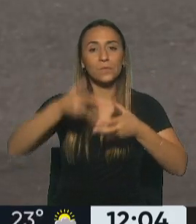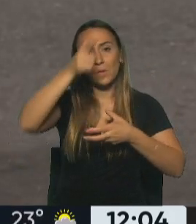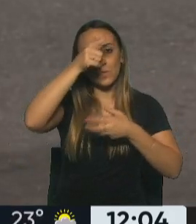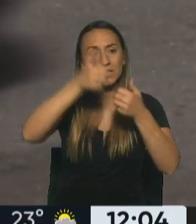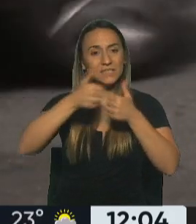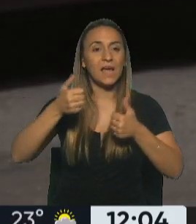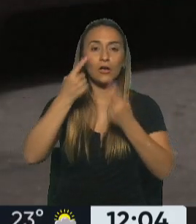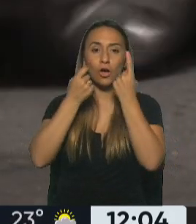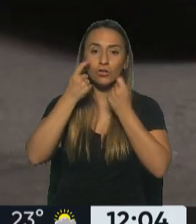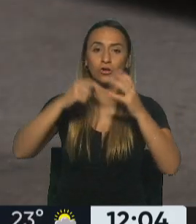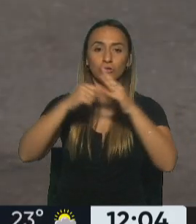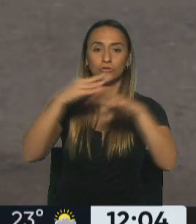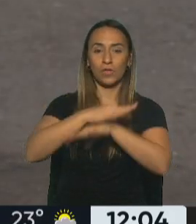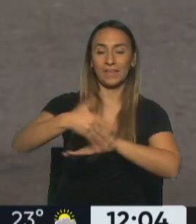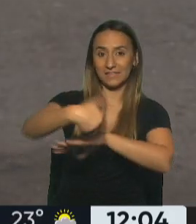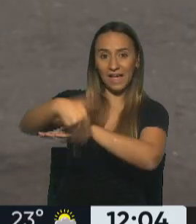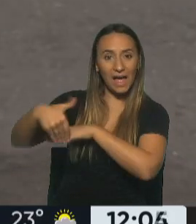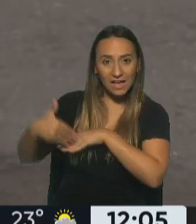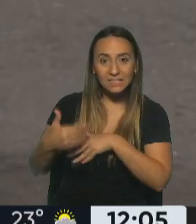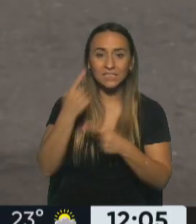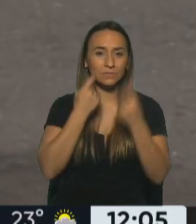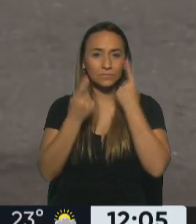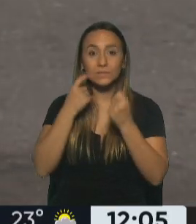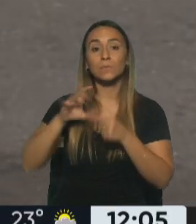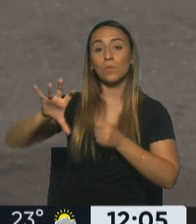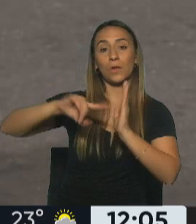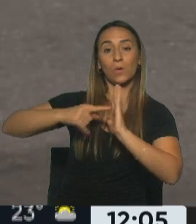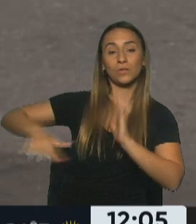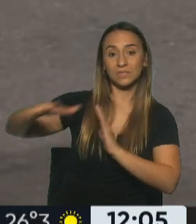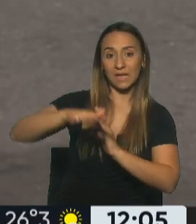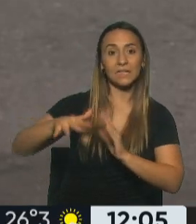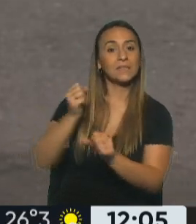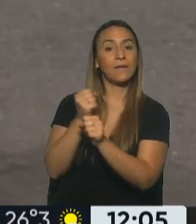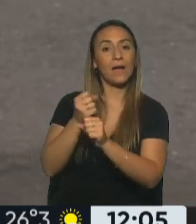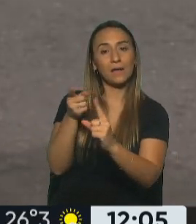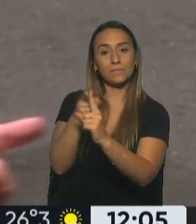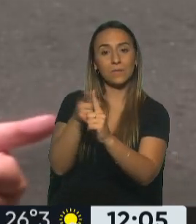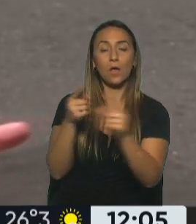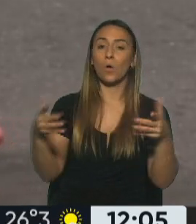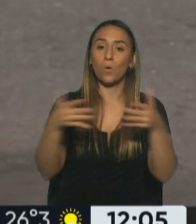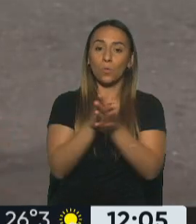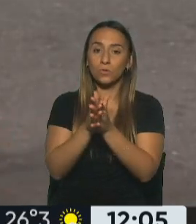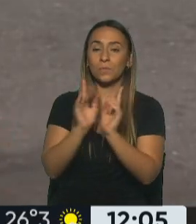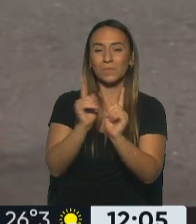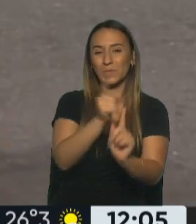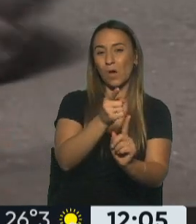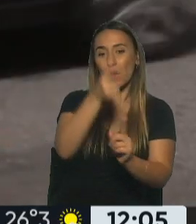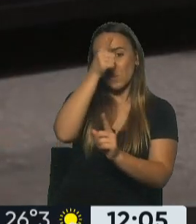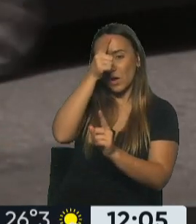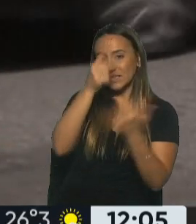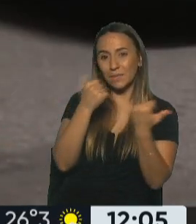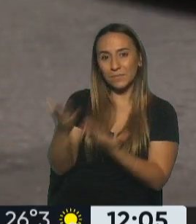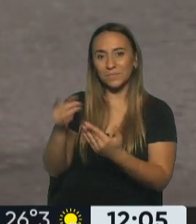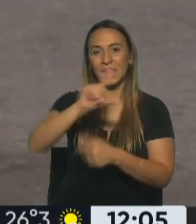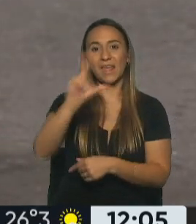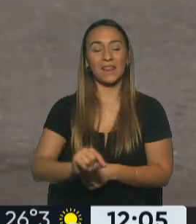las cuestiones que tienen que ver con la seguridad en la provincia, articulándolo con los efectivos dispuestos para la Nación. No solo lo que